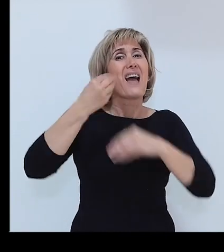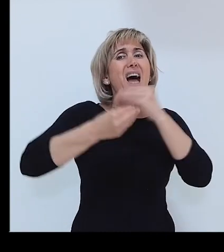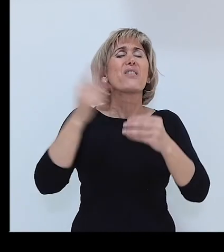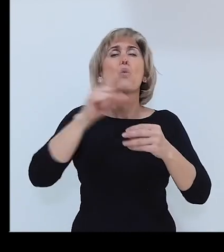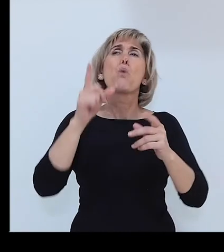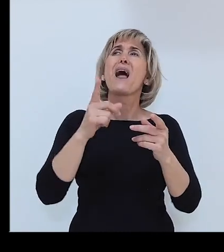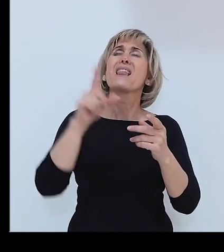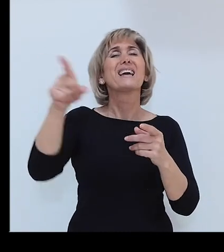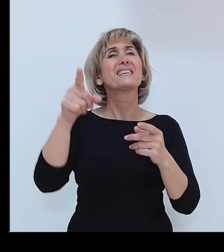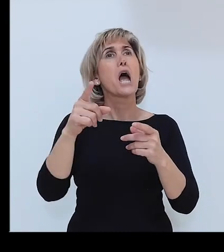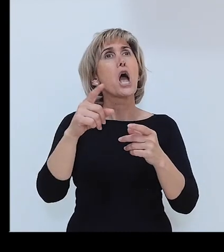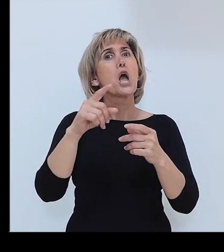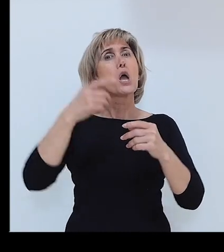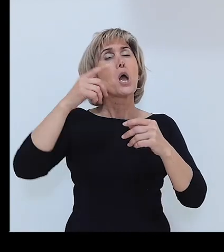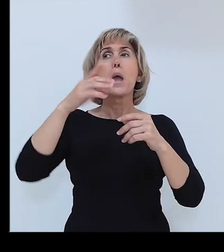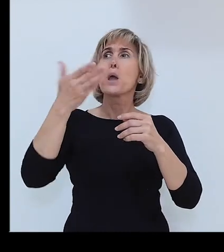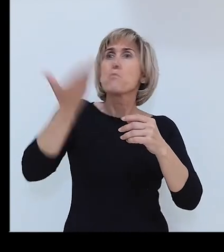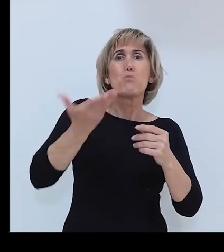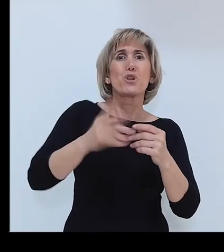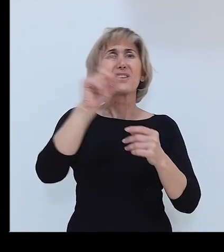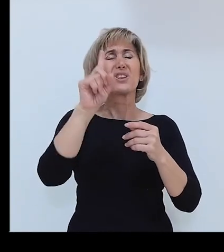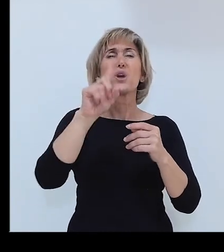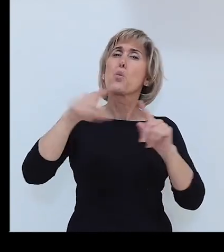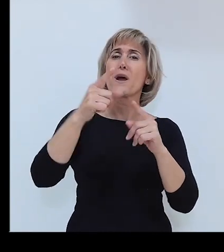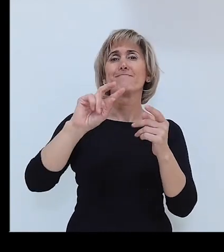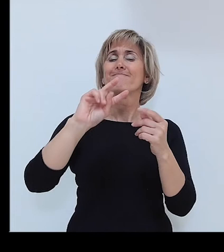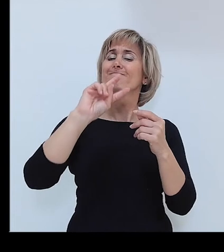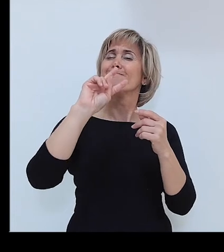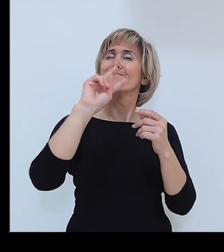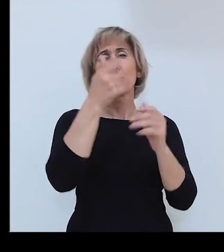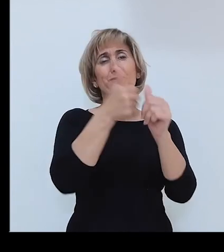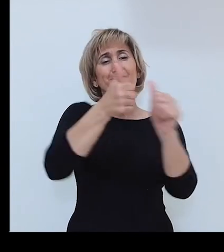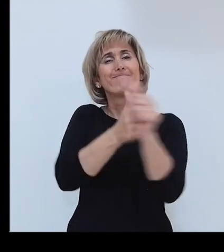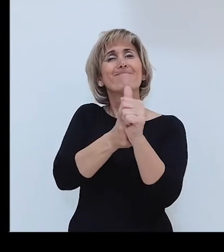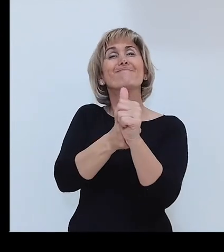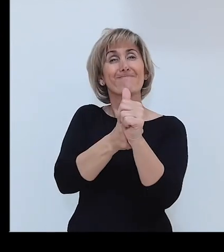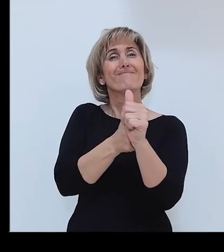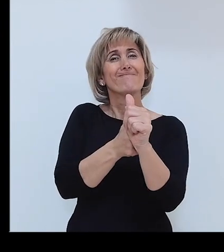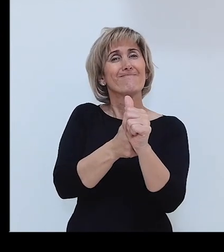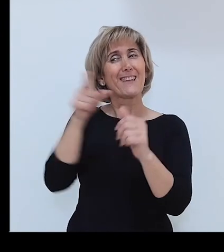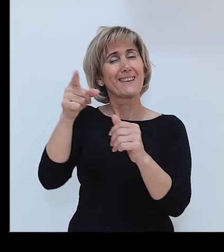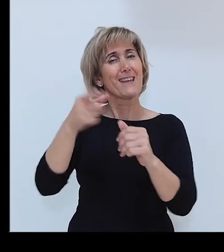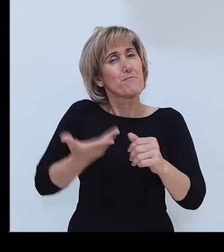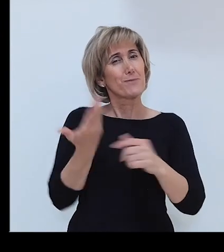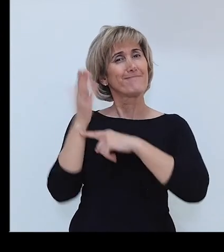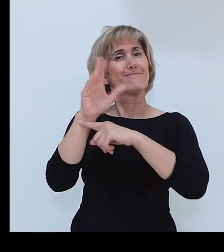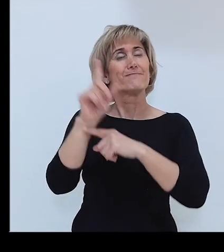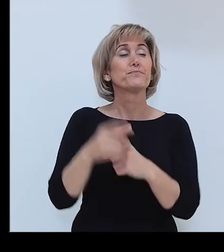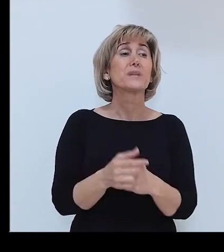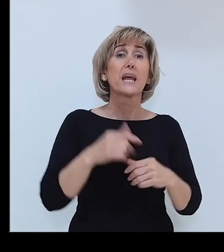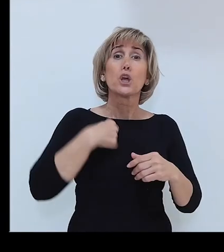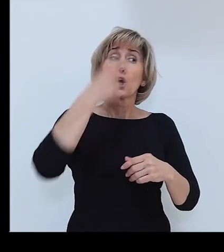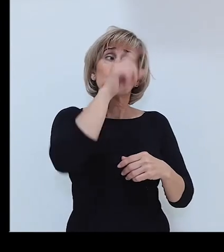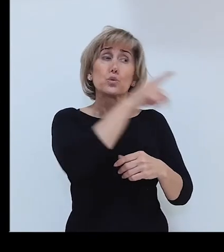escribir tantísimo, les ha hecho quedarse en un segundo plano a los hombres. Claro. Yo no sé, Carmen, si tú quieras